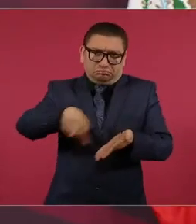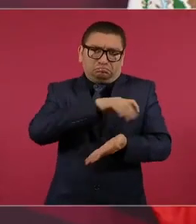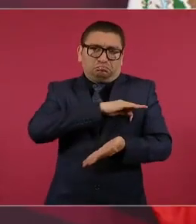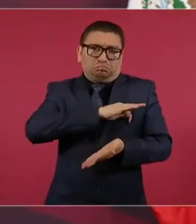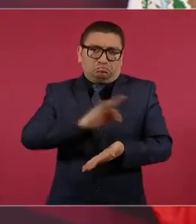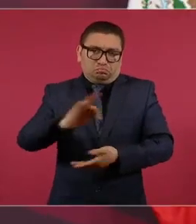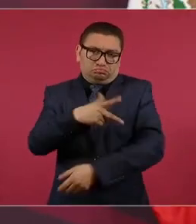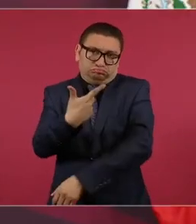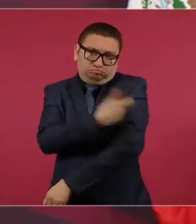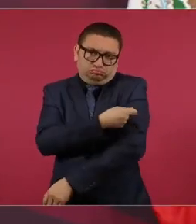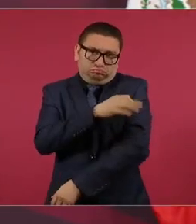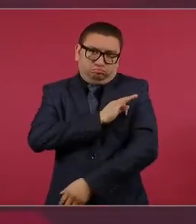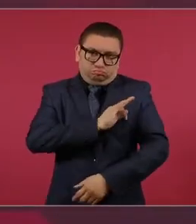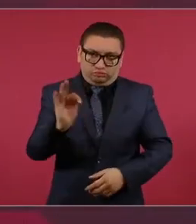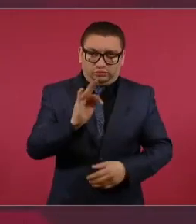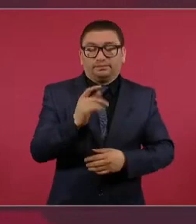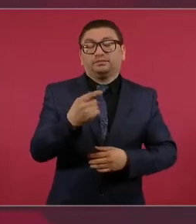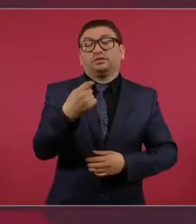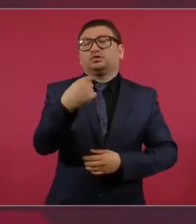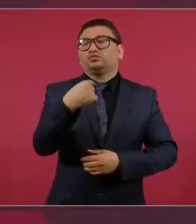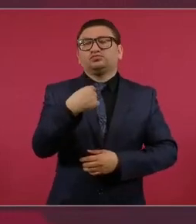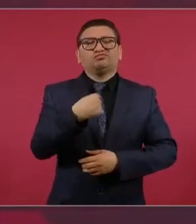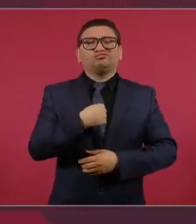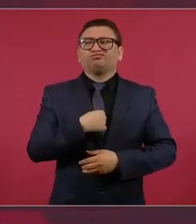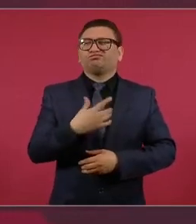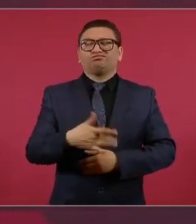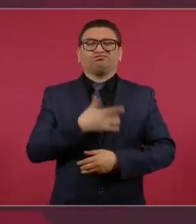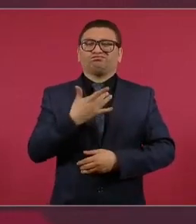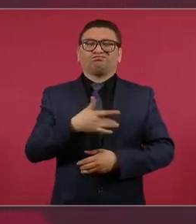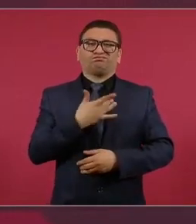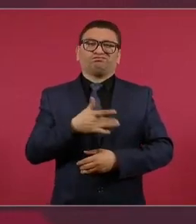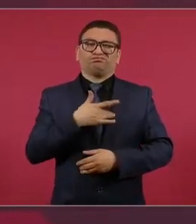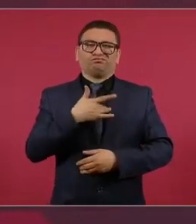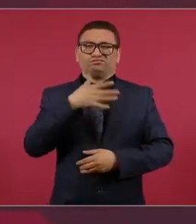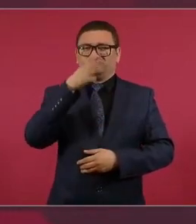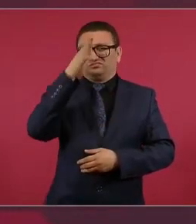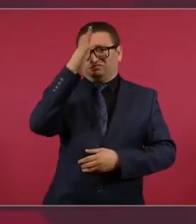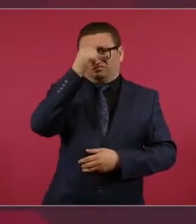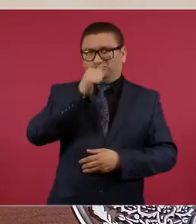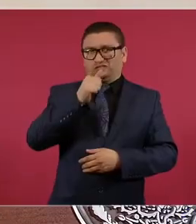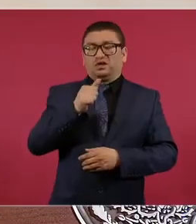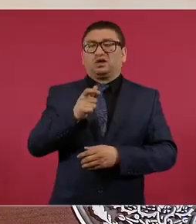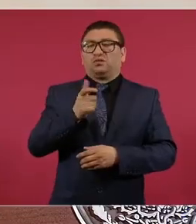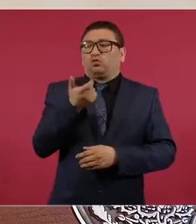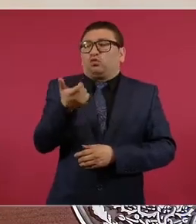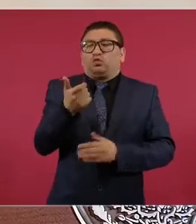y no estoy muy de acuerdo en regular